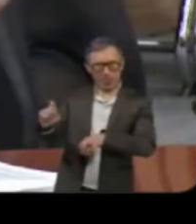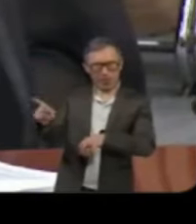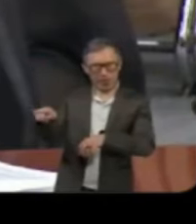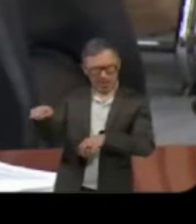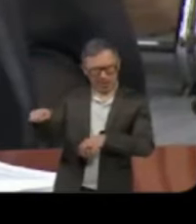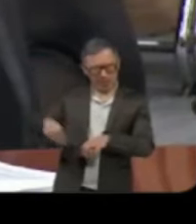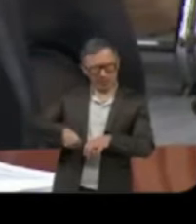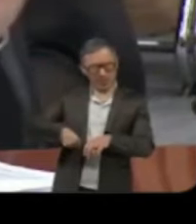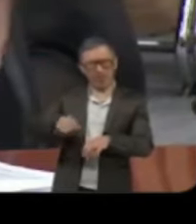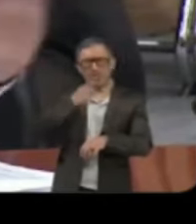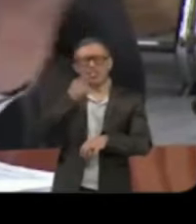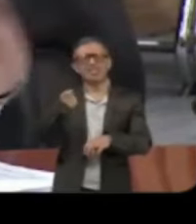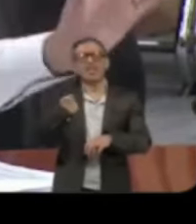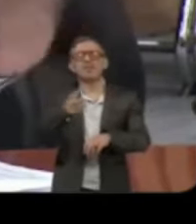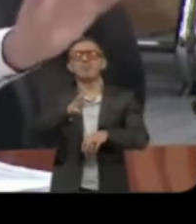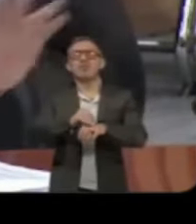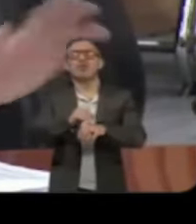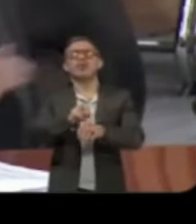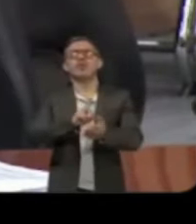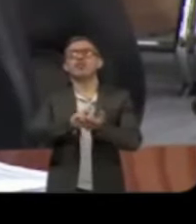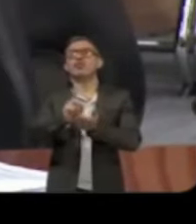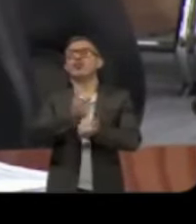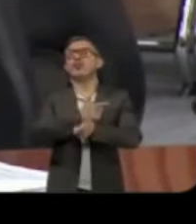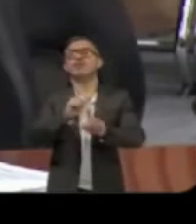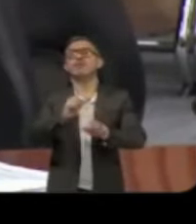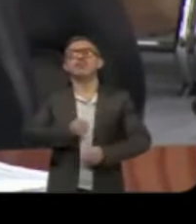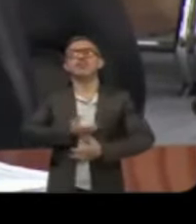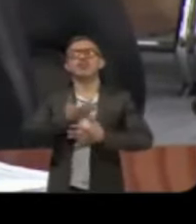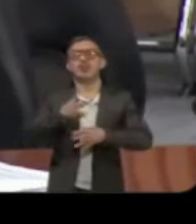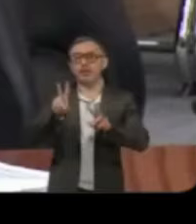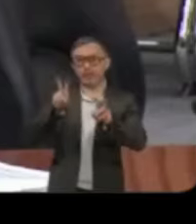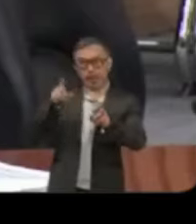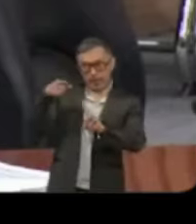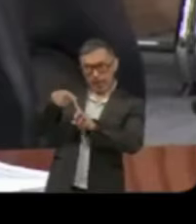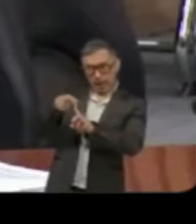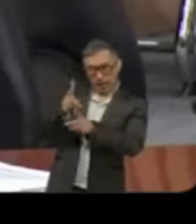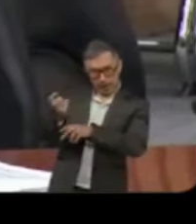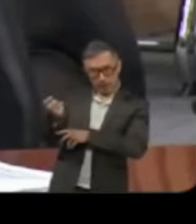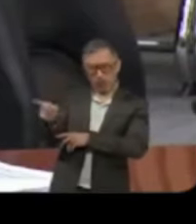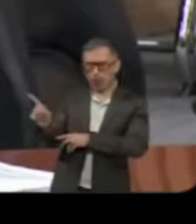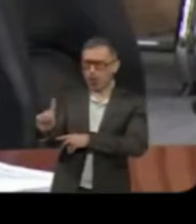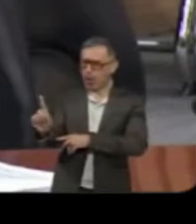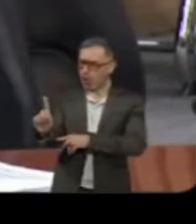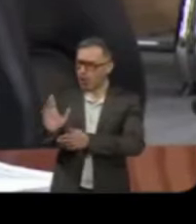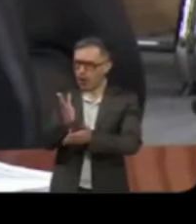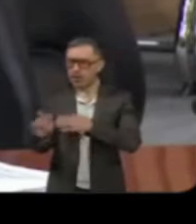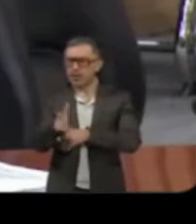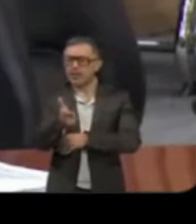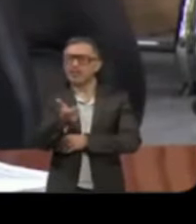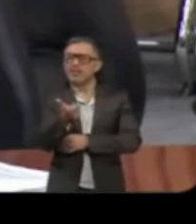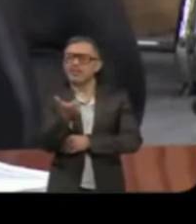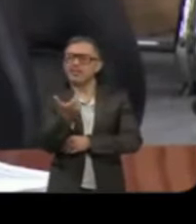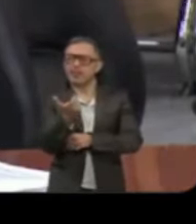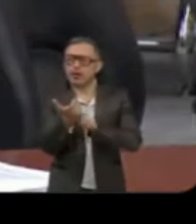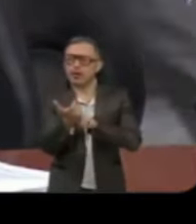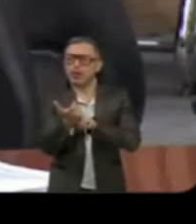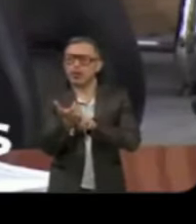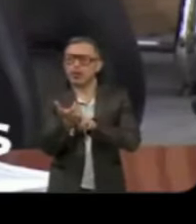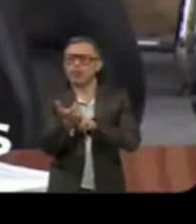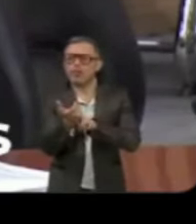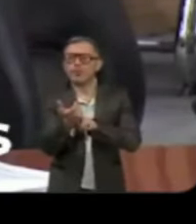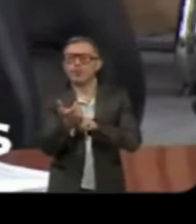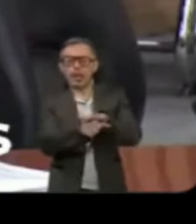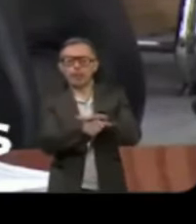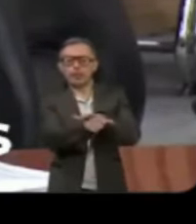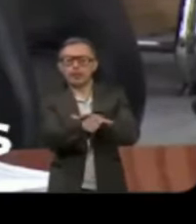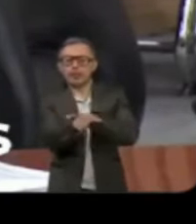expresión No ese es el tema es dinero que incide en el proceso